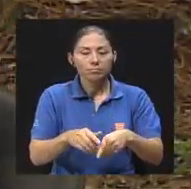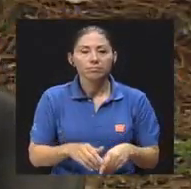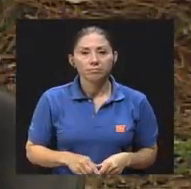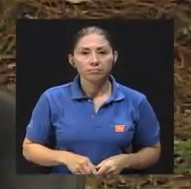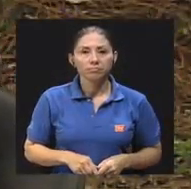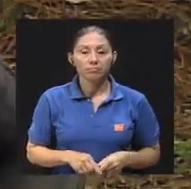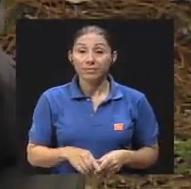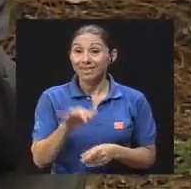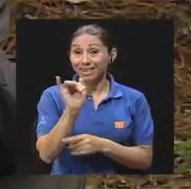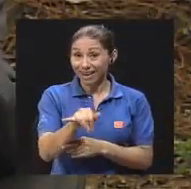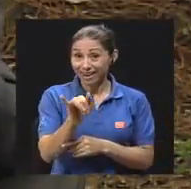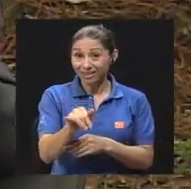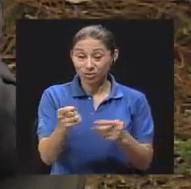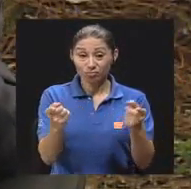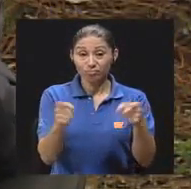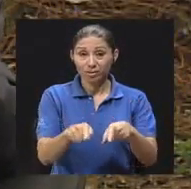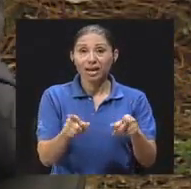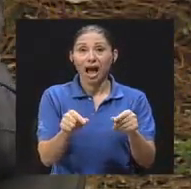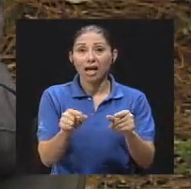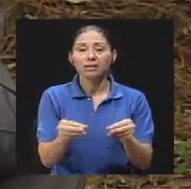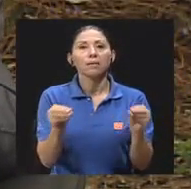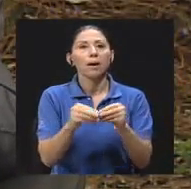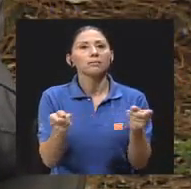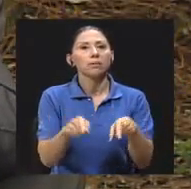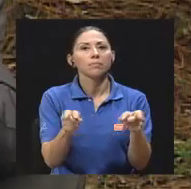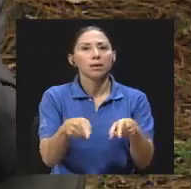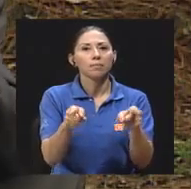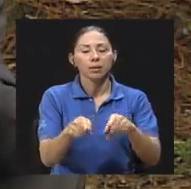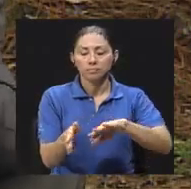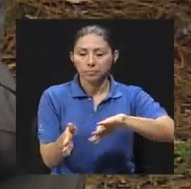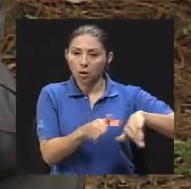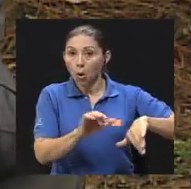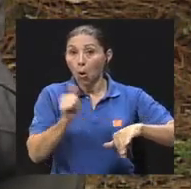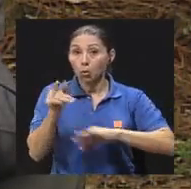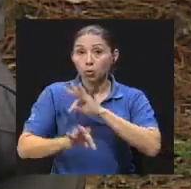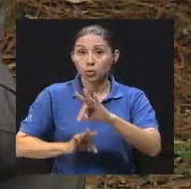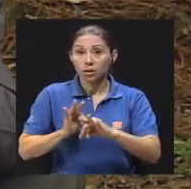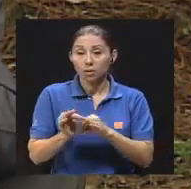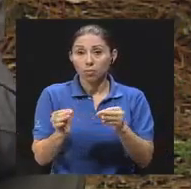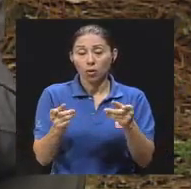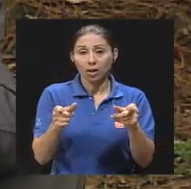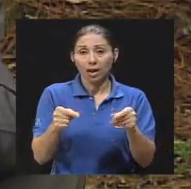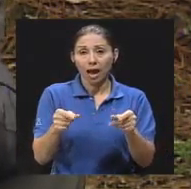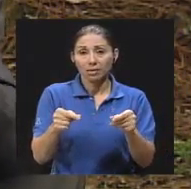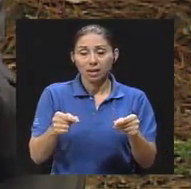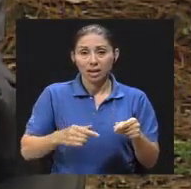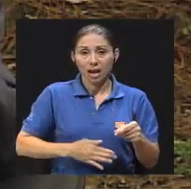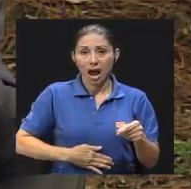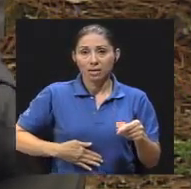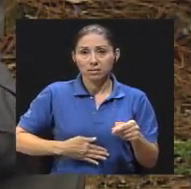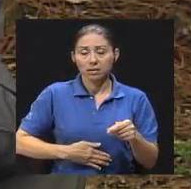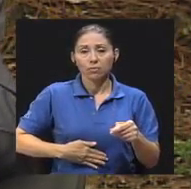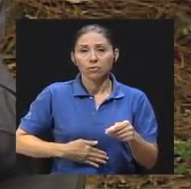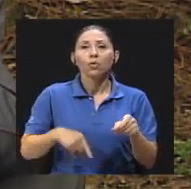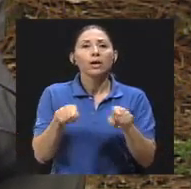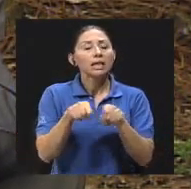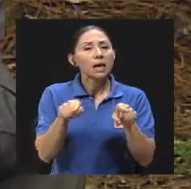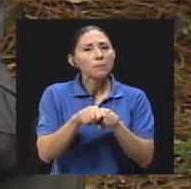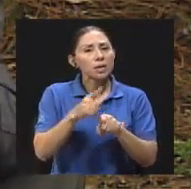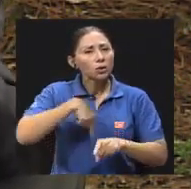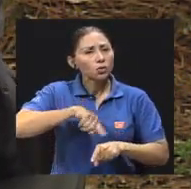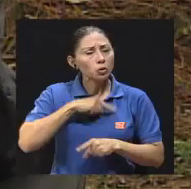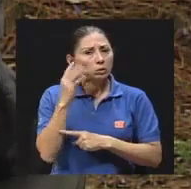a tener eso. Eso es en el cáncer más frecuente. Hay otro tipo de cáncer gástrico que nos está preocupando